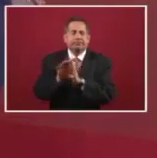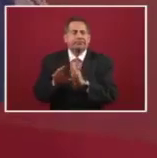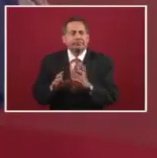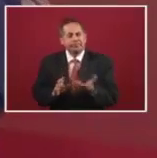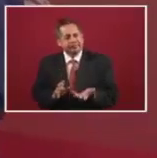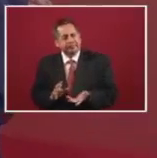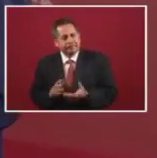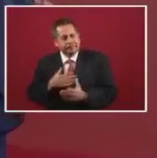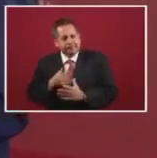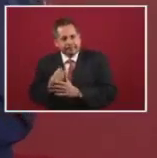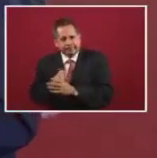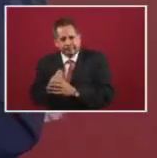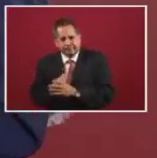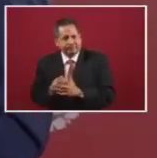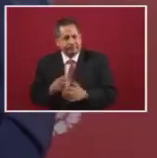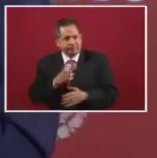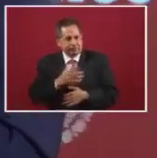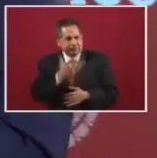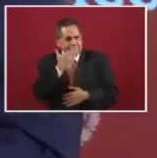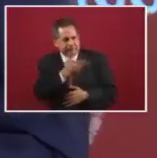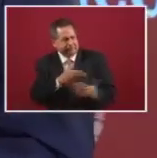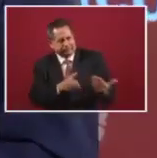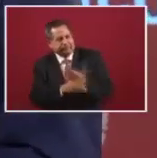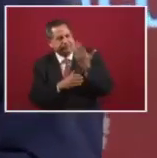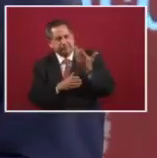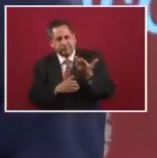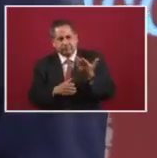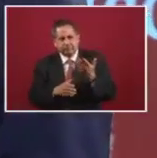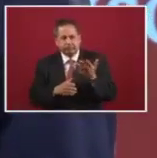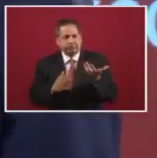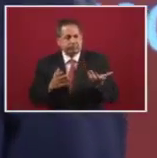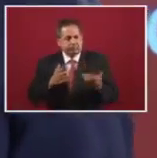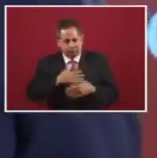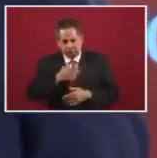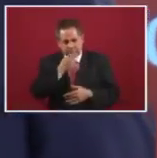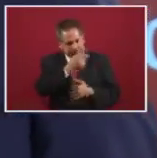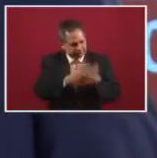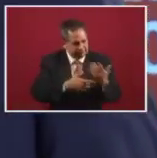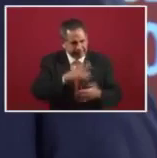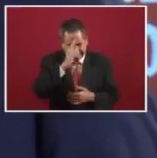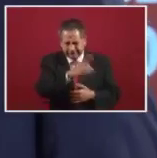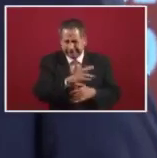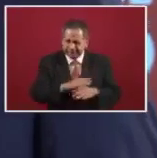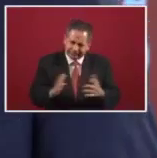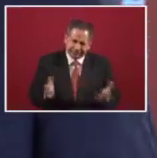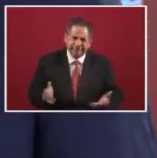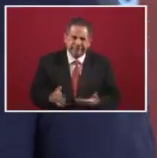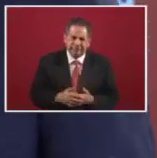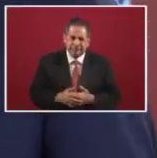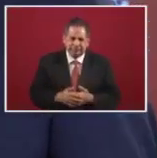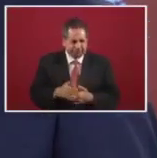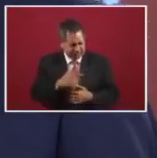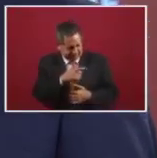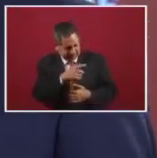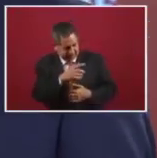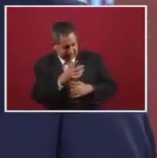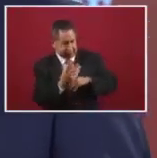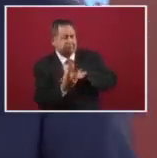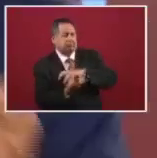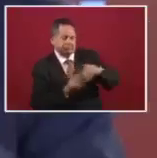no era correcto. Yo les decía a ellos, ¿no?, con todo respeto, ¿les gustaría a ustedes